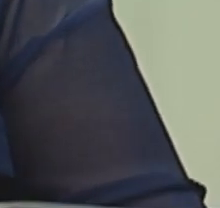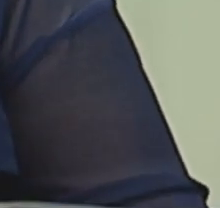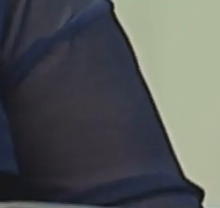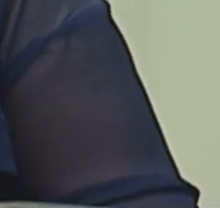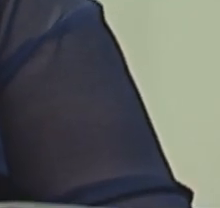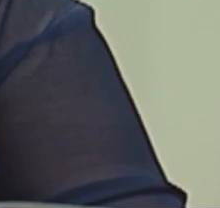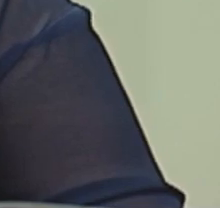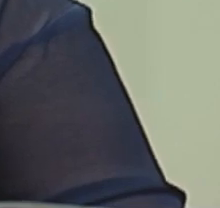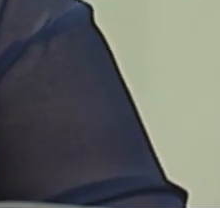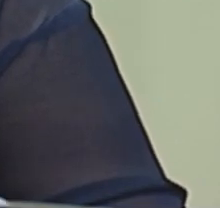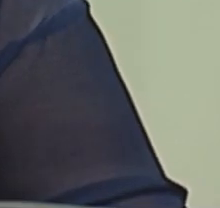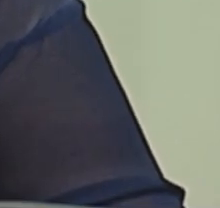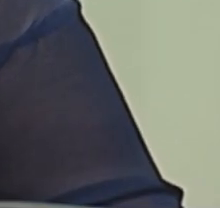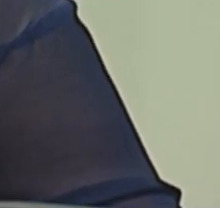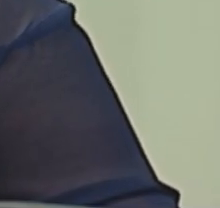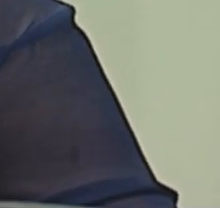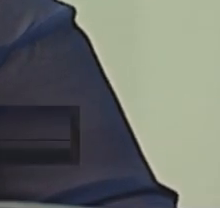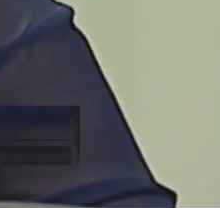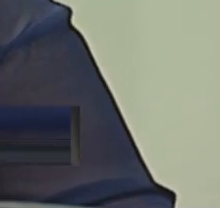Justicia a las